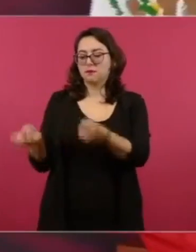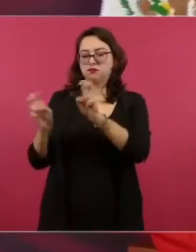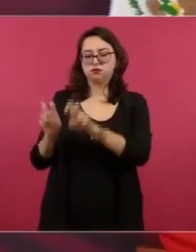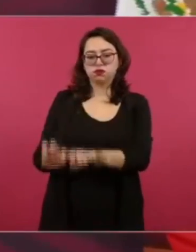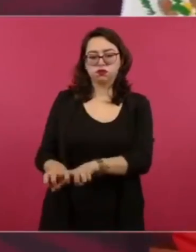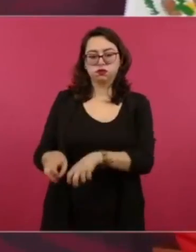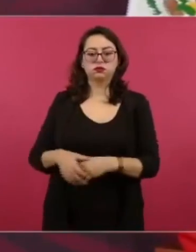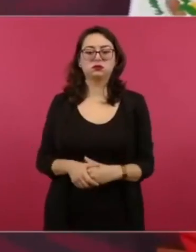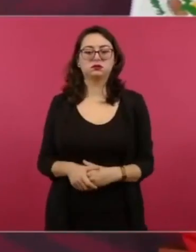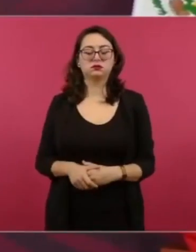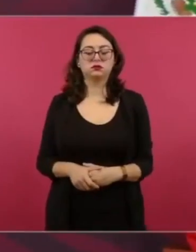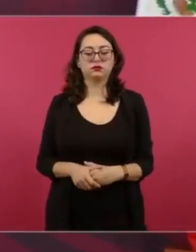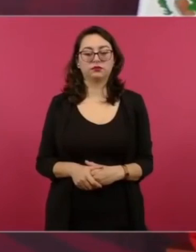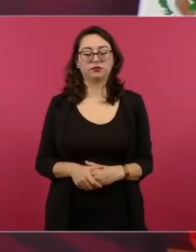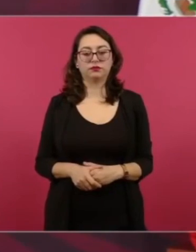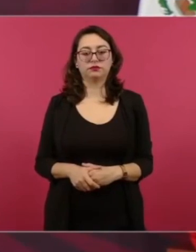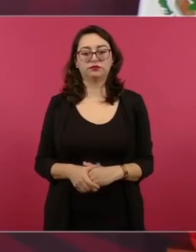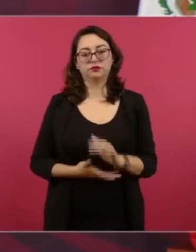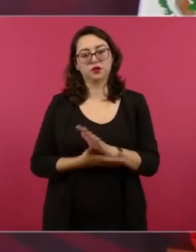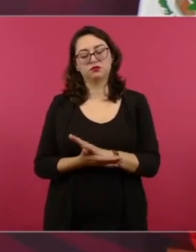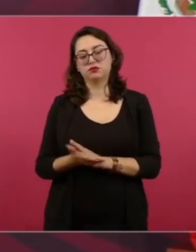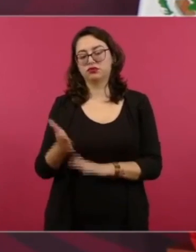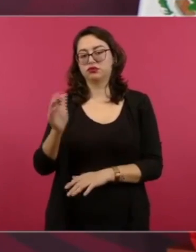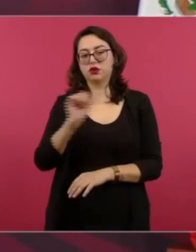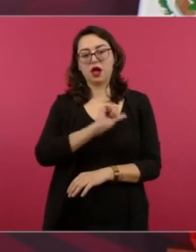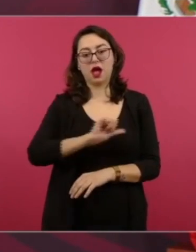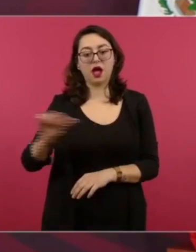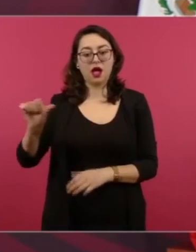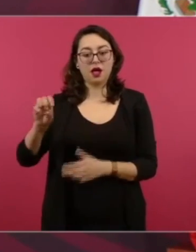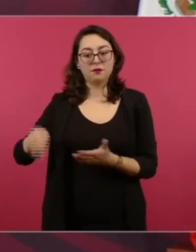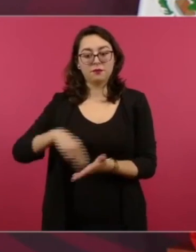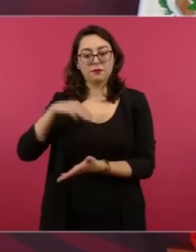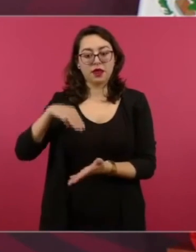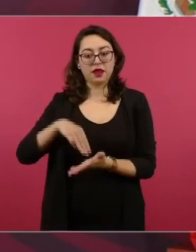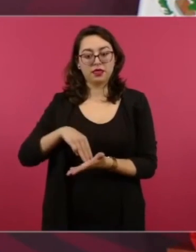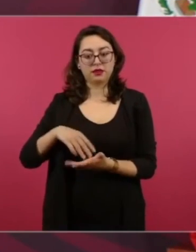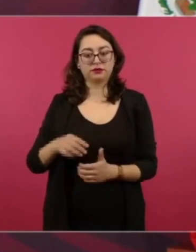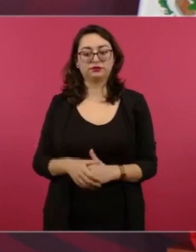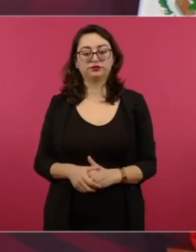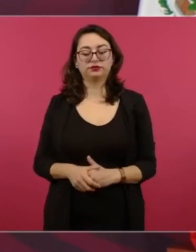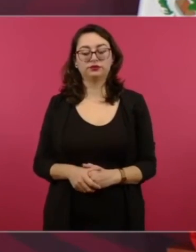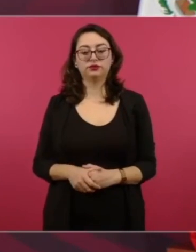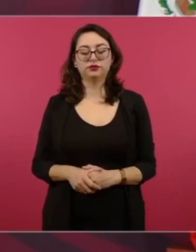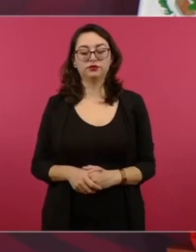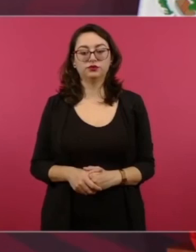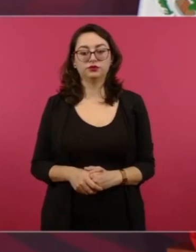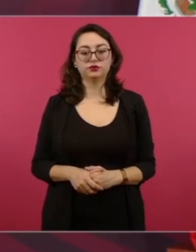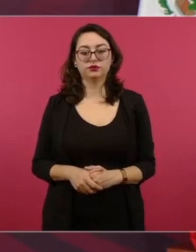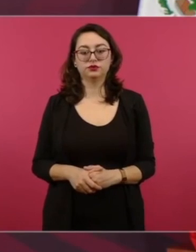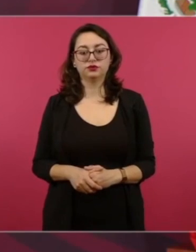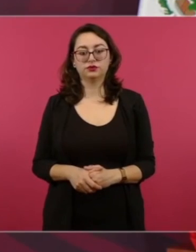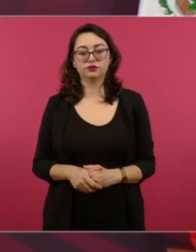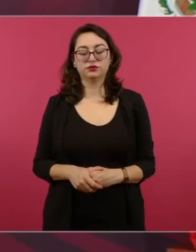Y de ahí nos subimos al tren, ya nos vamos a Mérida. No, a Mérida. No, es que no